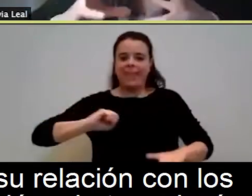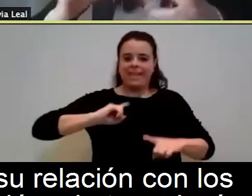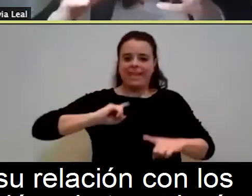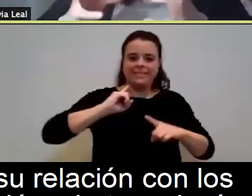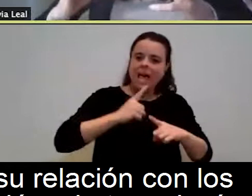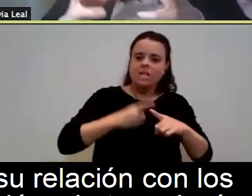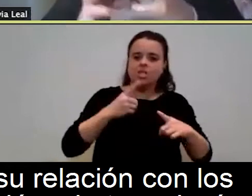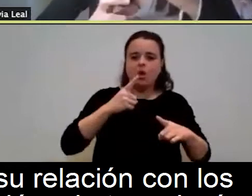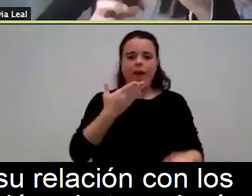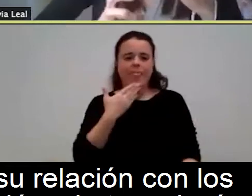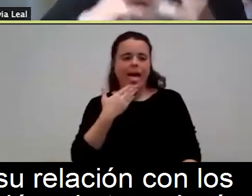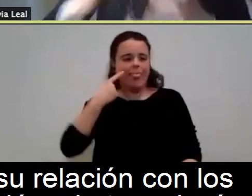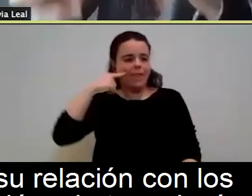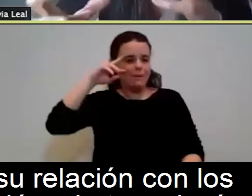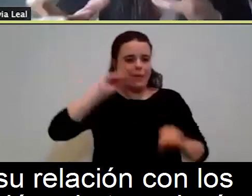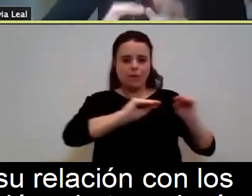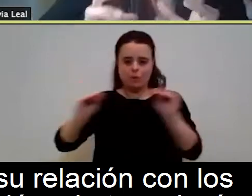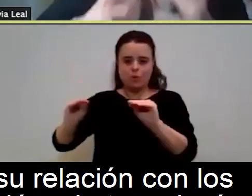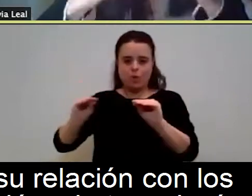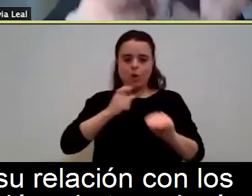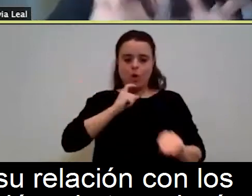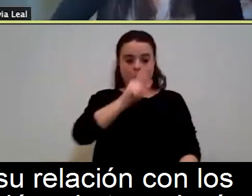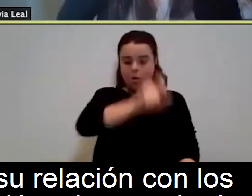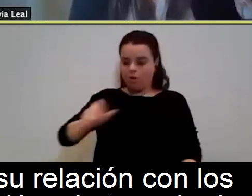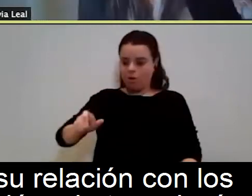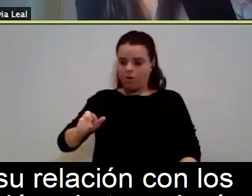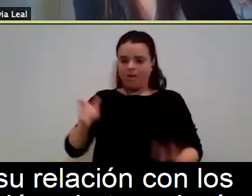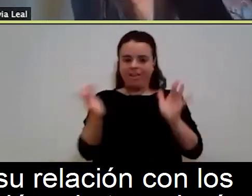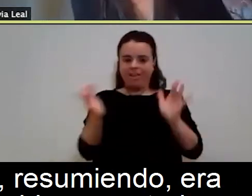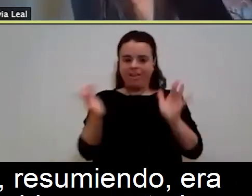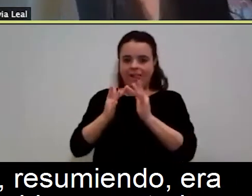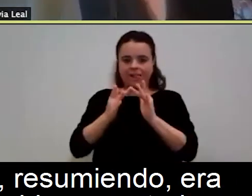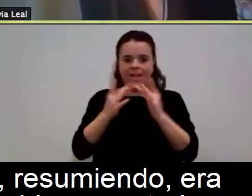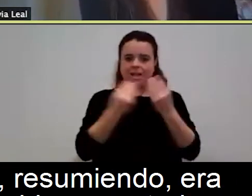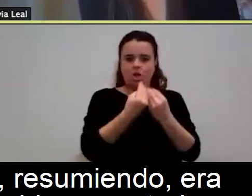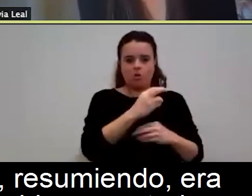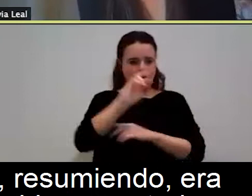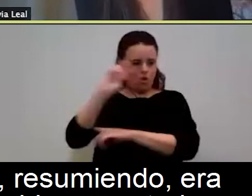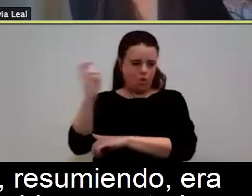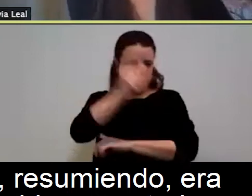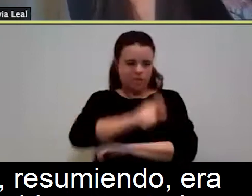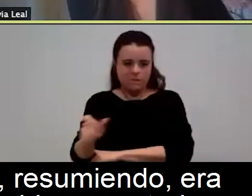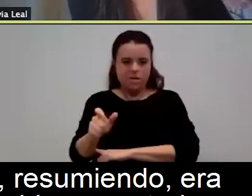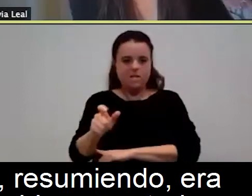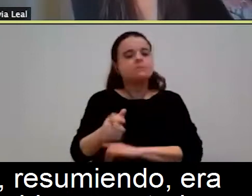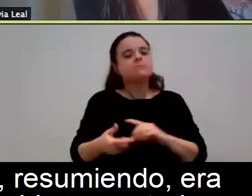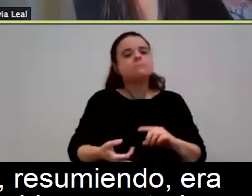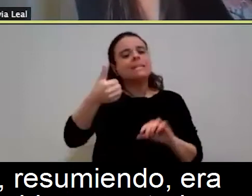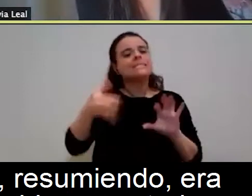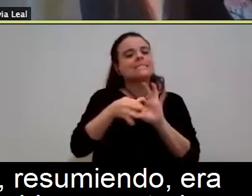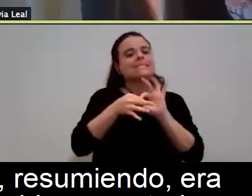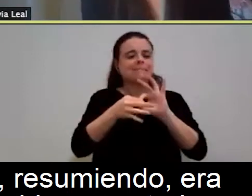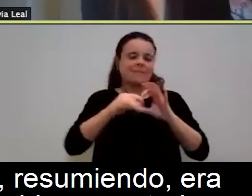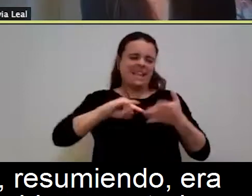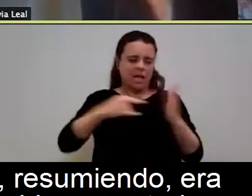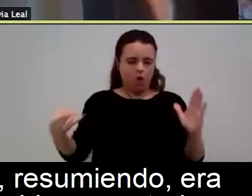experiencia y cómo se comportan en su relación con los demás y sobre todo con el proceso de innovación y la tecnología. Entonces, este era un libro muy dirigido